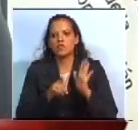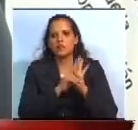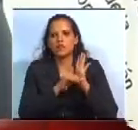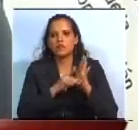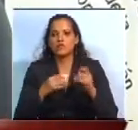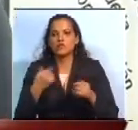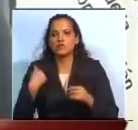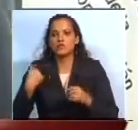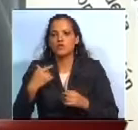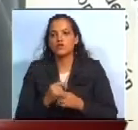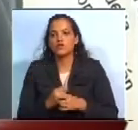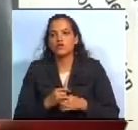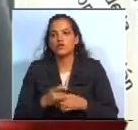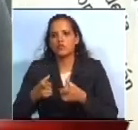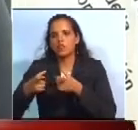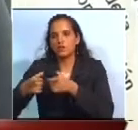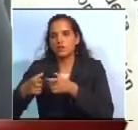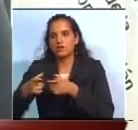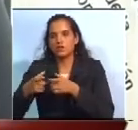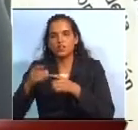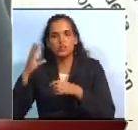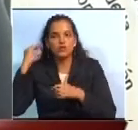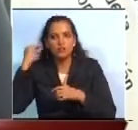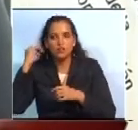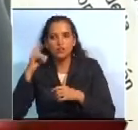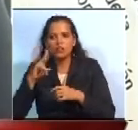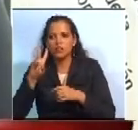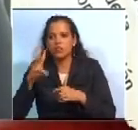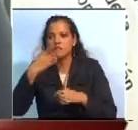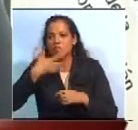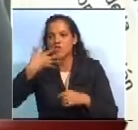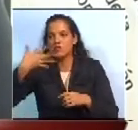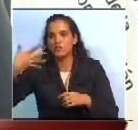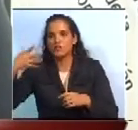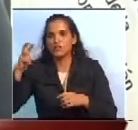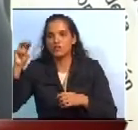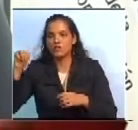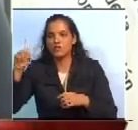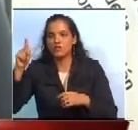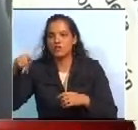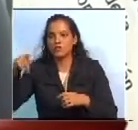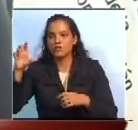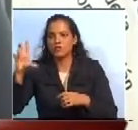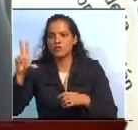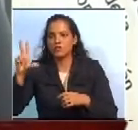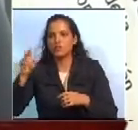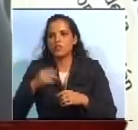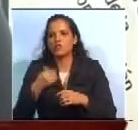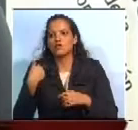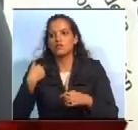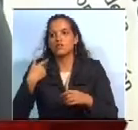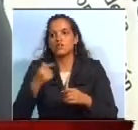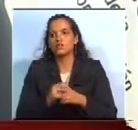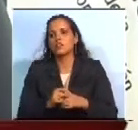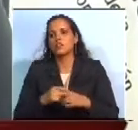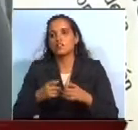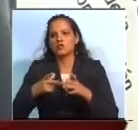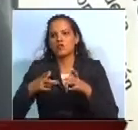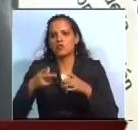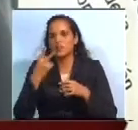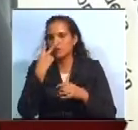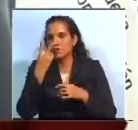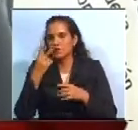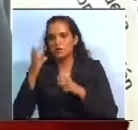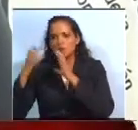nosotros tenemos son demo de dos temas grabados en MP3, tenemos material gráfico que demuestra el